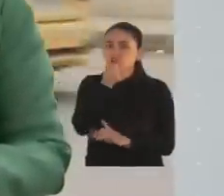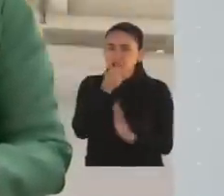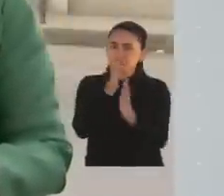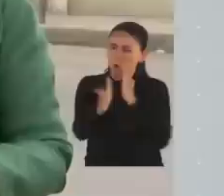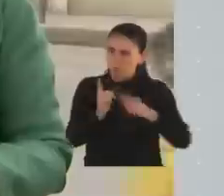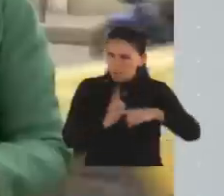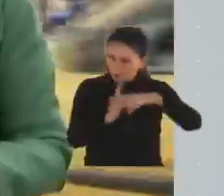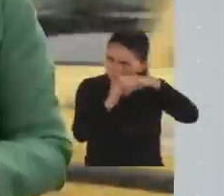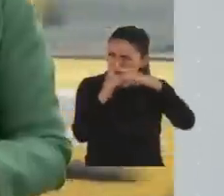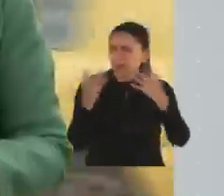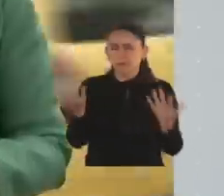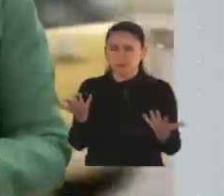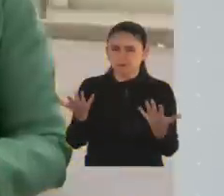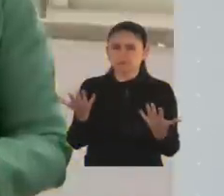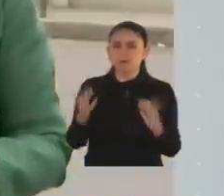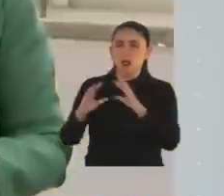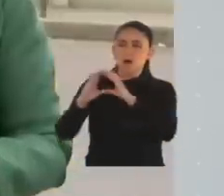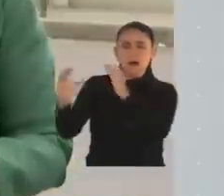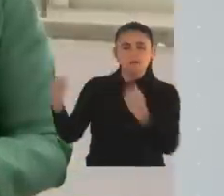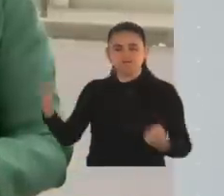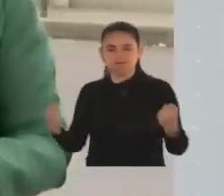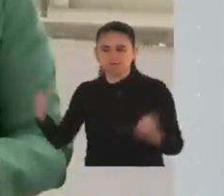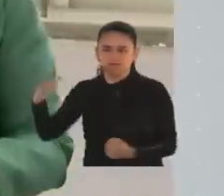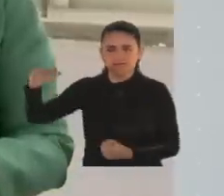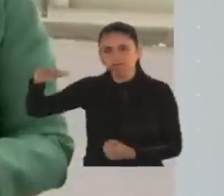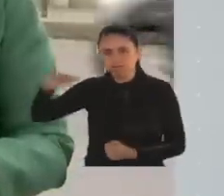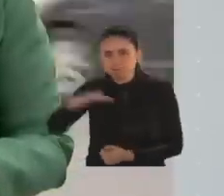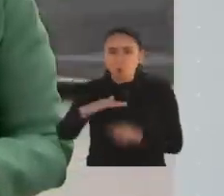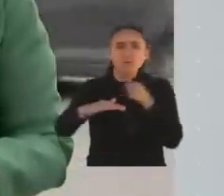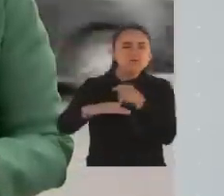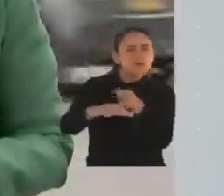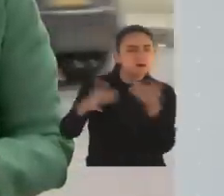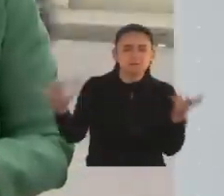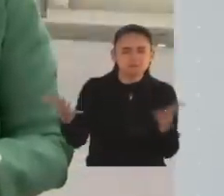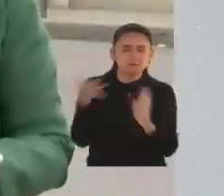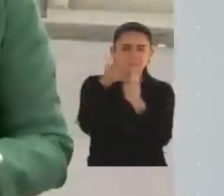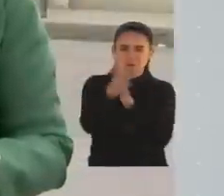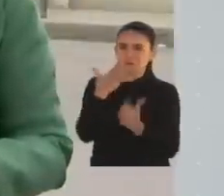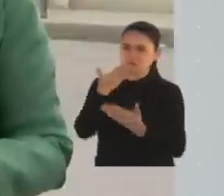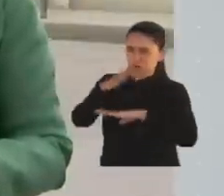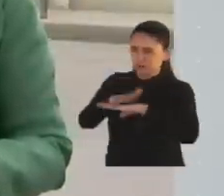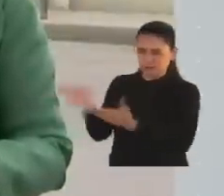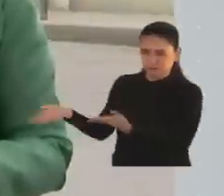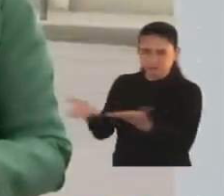la llegada de Carrotán, que es mejor dicho, usted tiene la palabra. Adelante, buenas tardes.